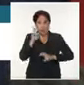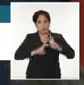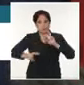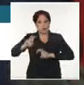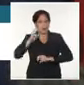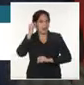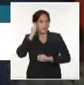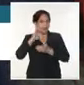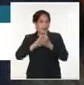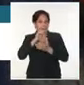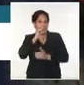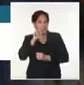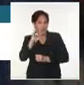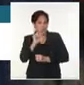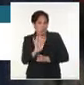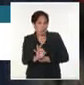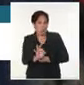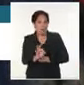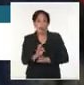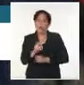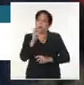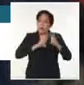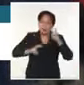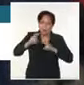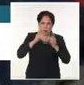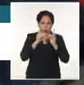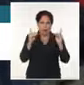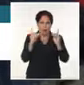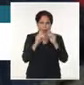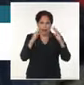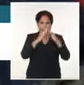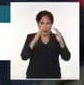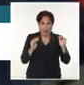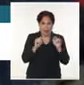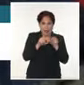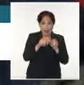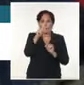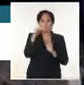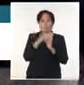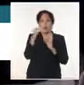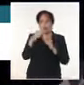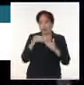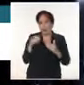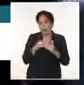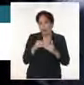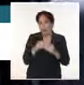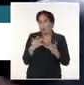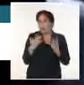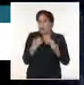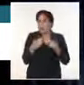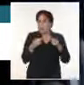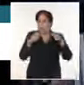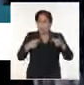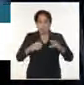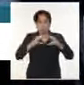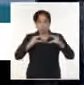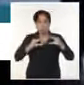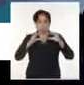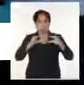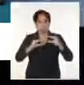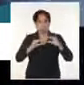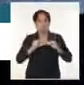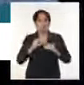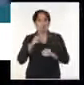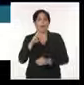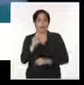FBI encontró durante un registro en la casa del senador casi $500,000 y una docena de barras del metal dorado.